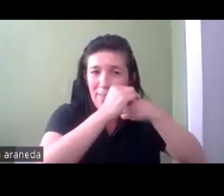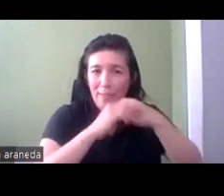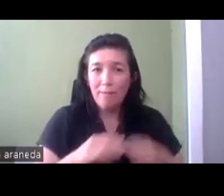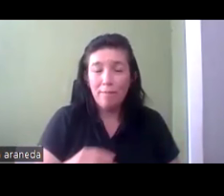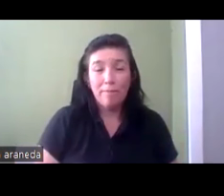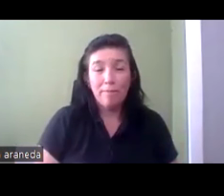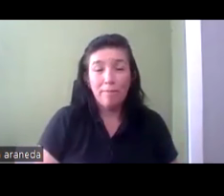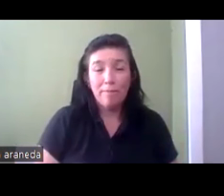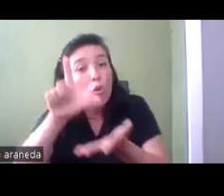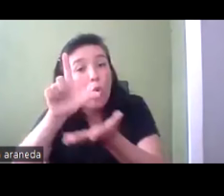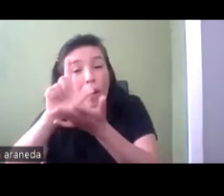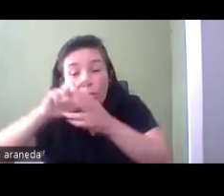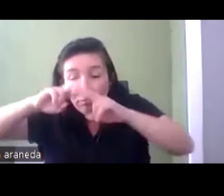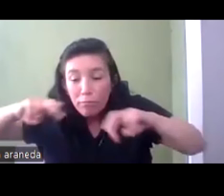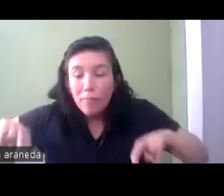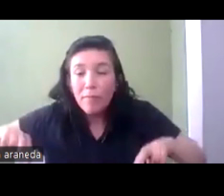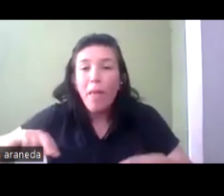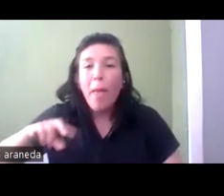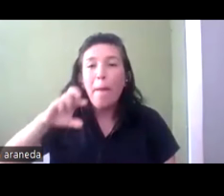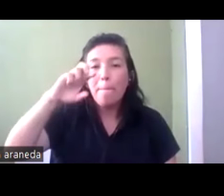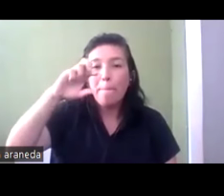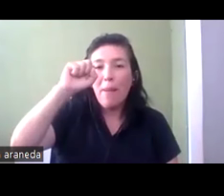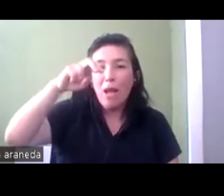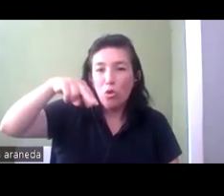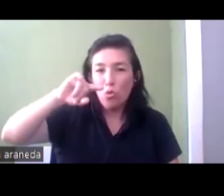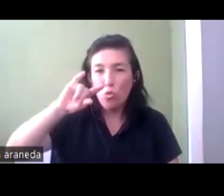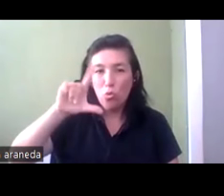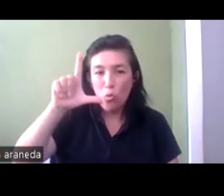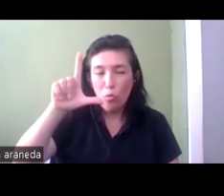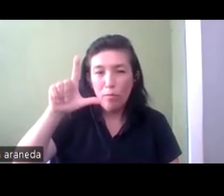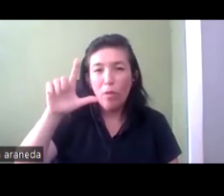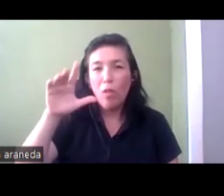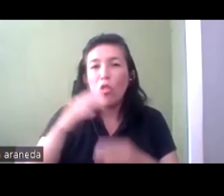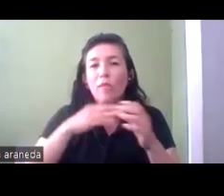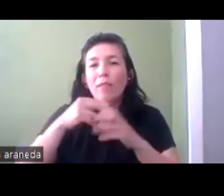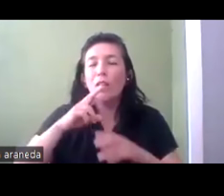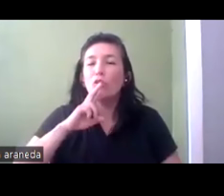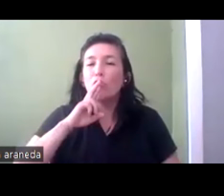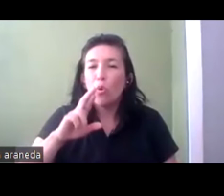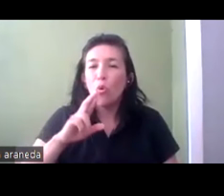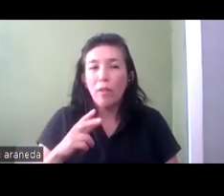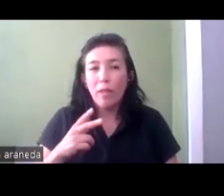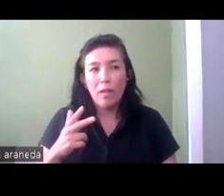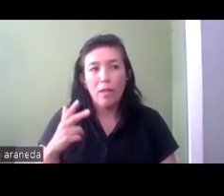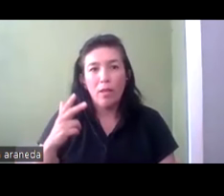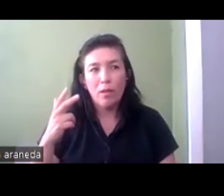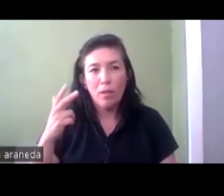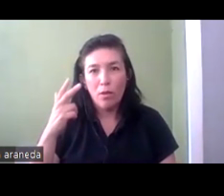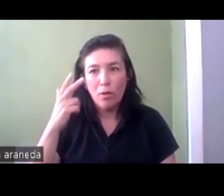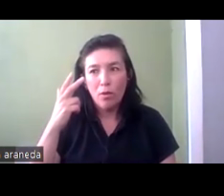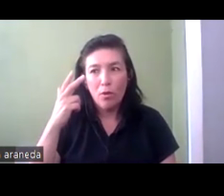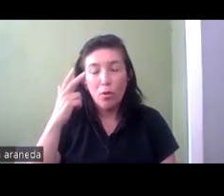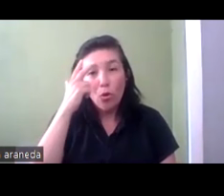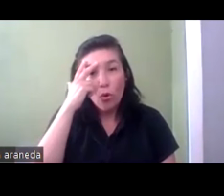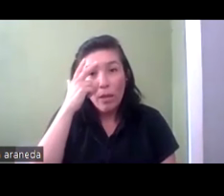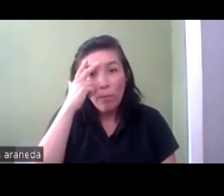sector que revisamos fue el área del Panul, esta ensenada, que está ubicada casi inmediatamente al sur de Coquimbo, en el cual logramos identificar